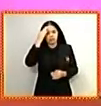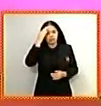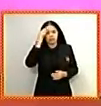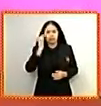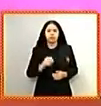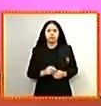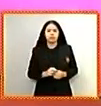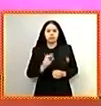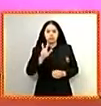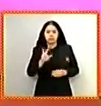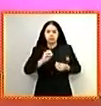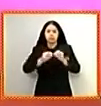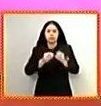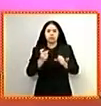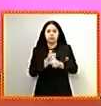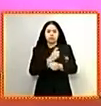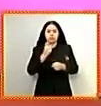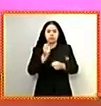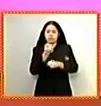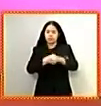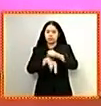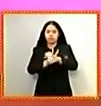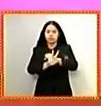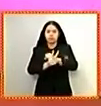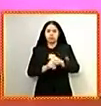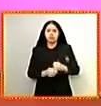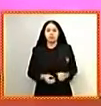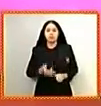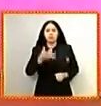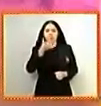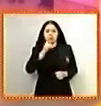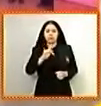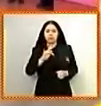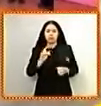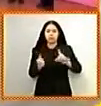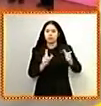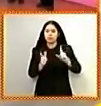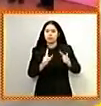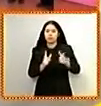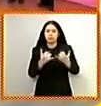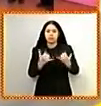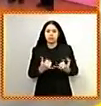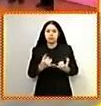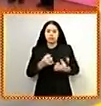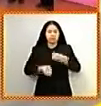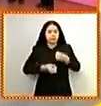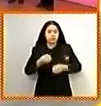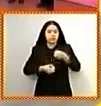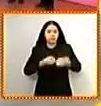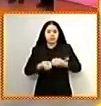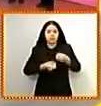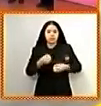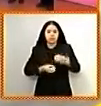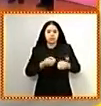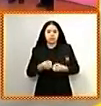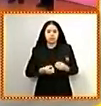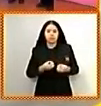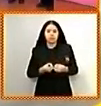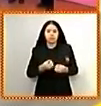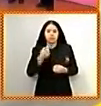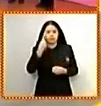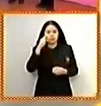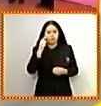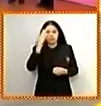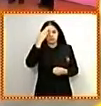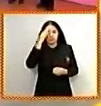los tres números afortunados de Pega 3. Muchísima suerte, preparados, en este momento pondremos en movimiento nuestras esferas para dar a conocer